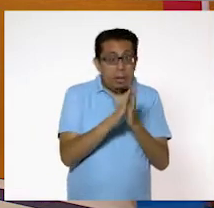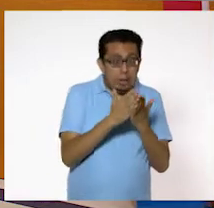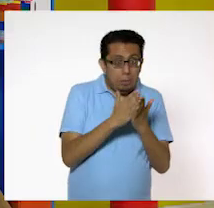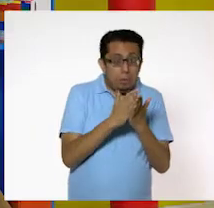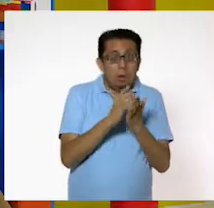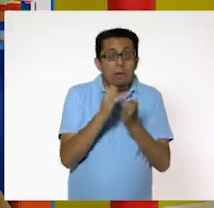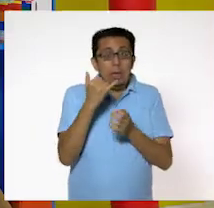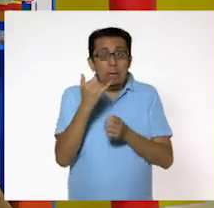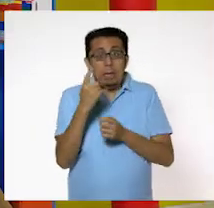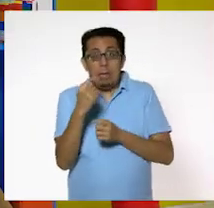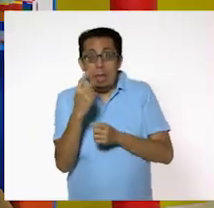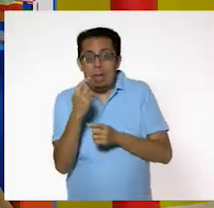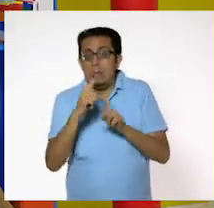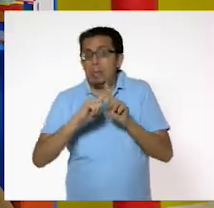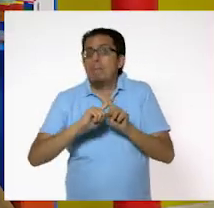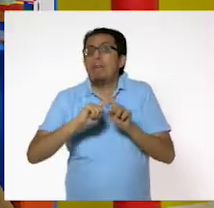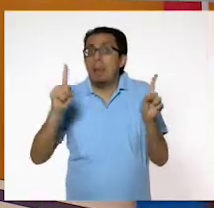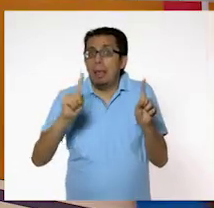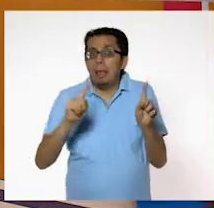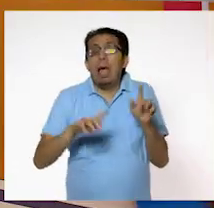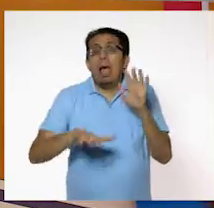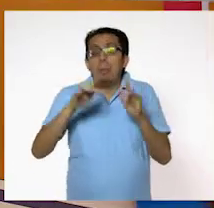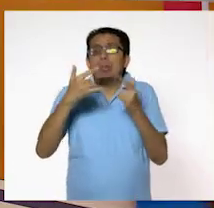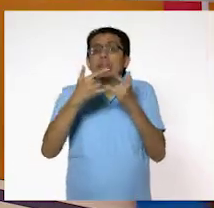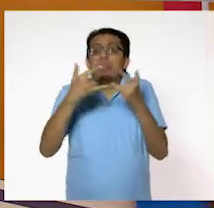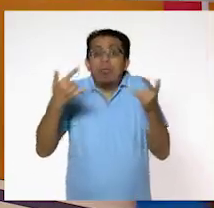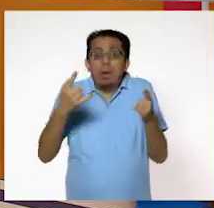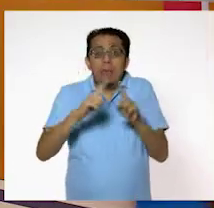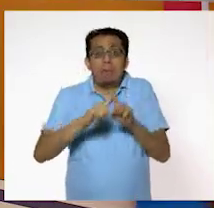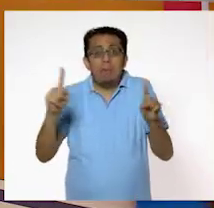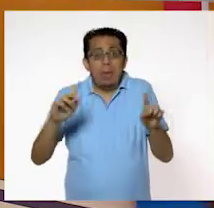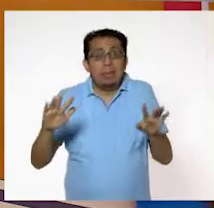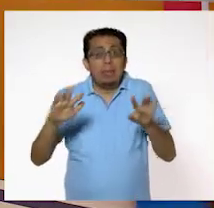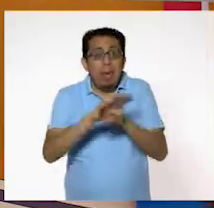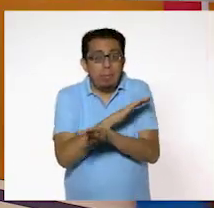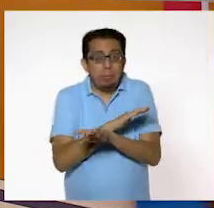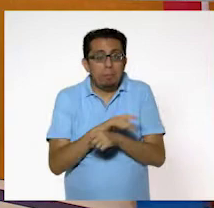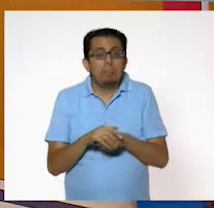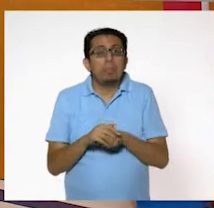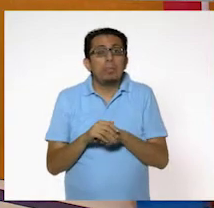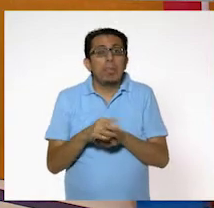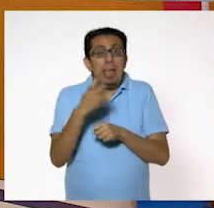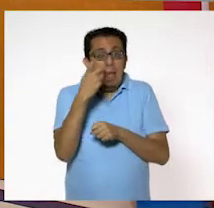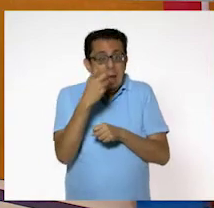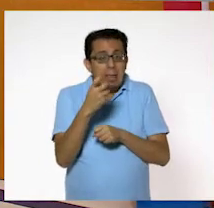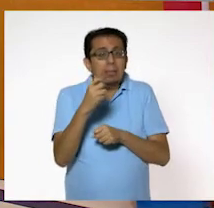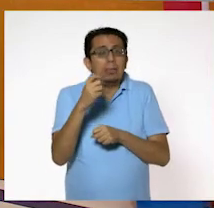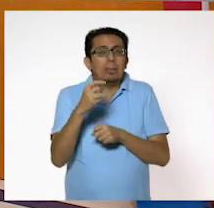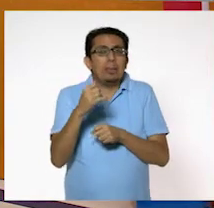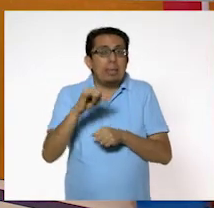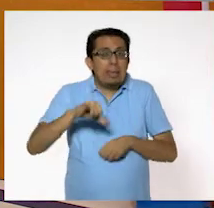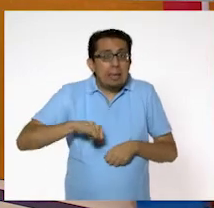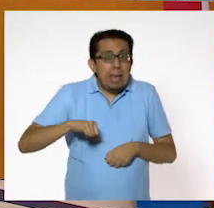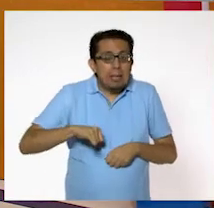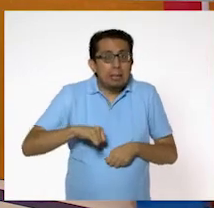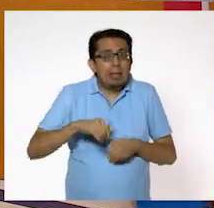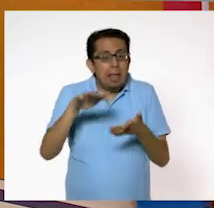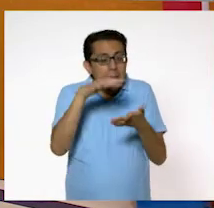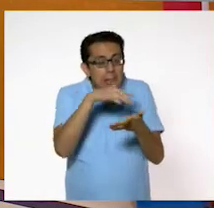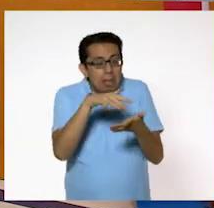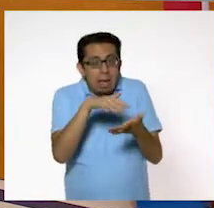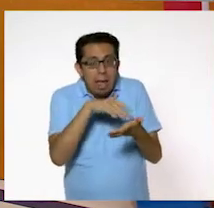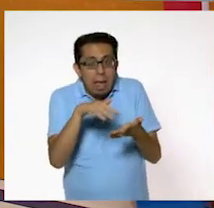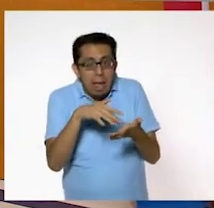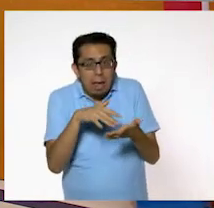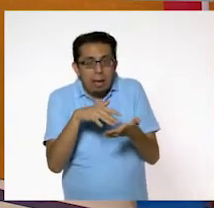Exactamente. Bueno, a veces las versiones cambian, uh-huh. son distintas y es muy interesante siempre leer la parte escrita de